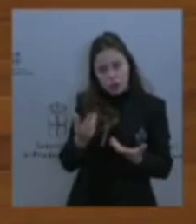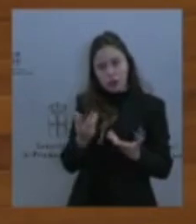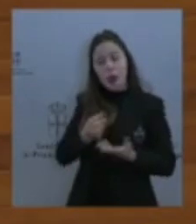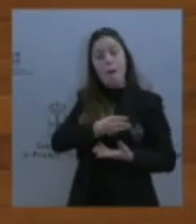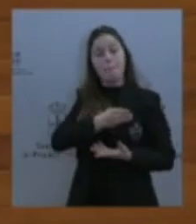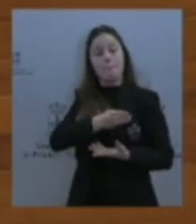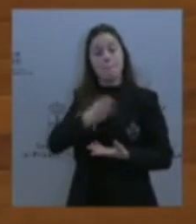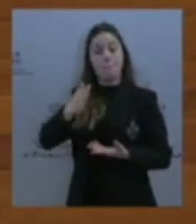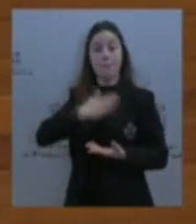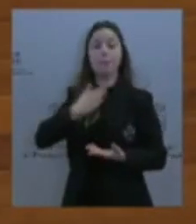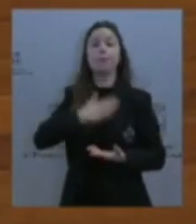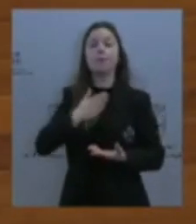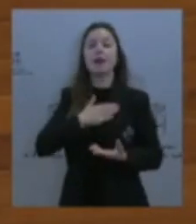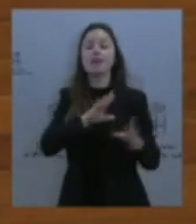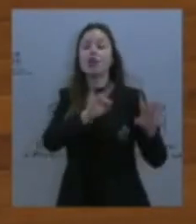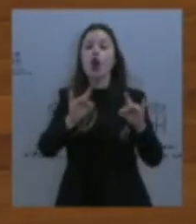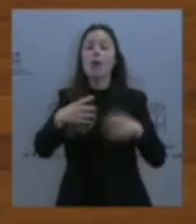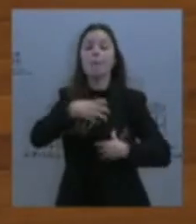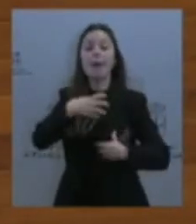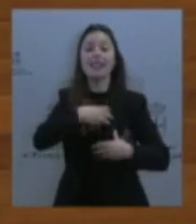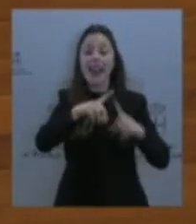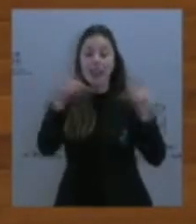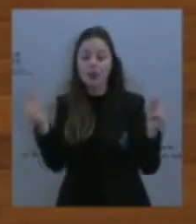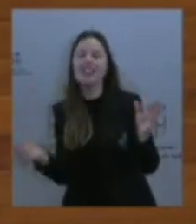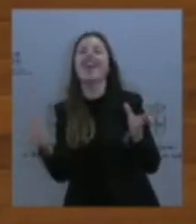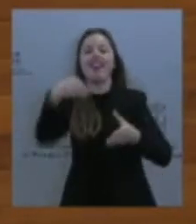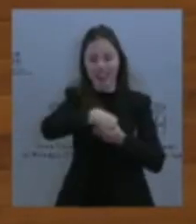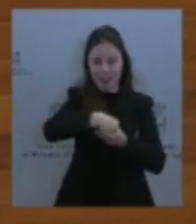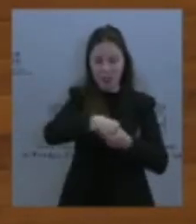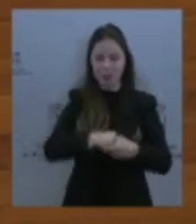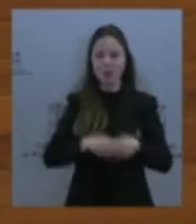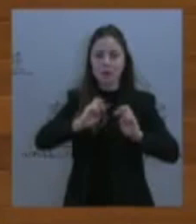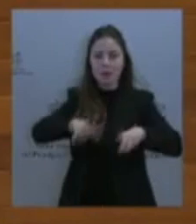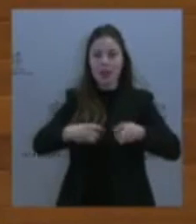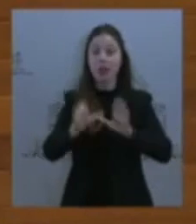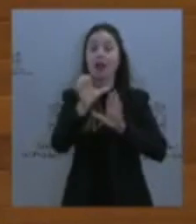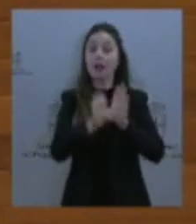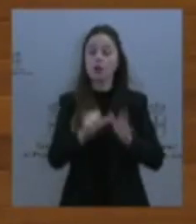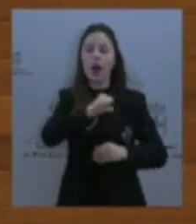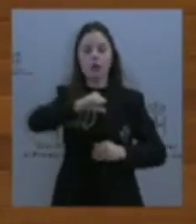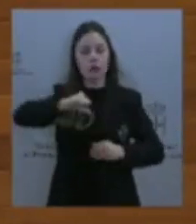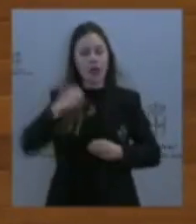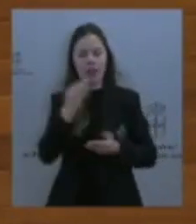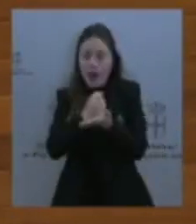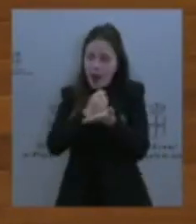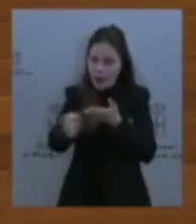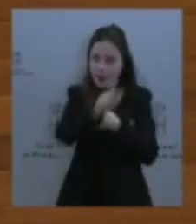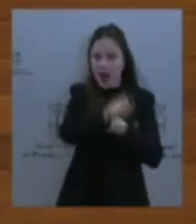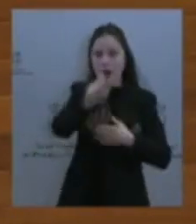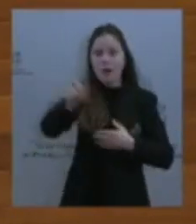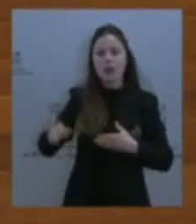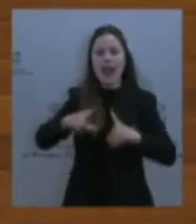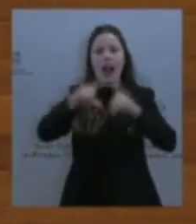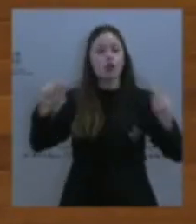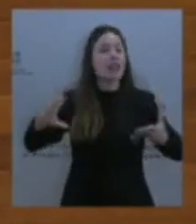asturiano. La reforma del Estatuto de Autonomía a garantizar que todas las personas de Asturias vean reconocido el su derecho